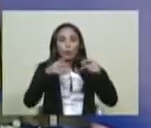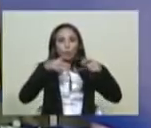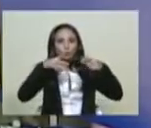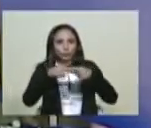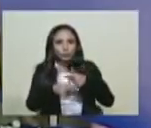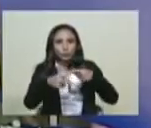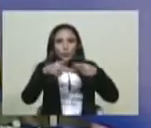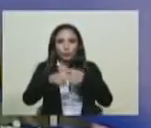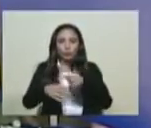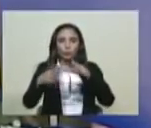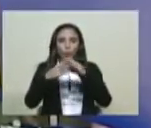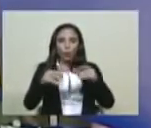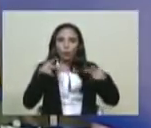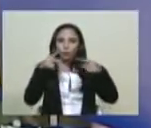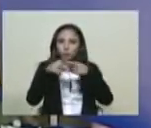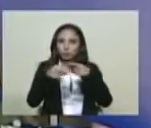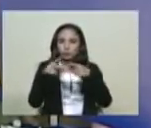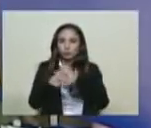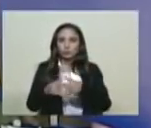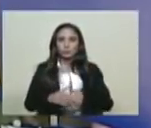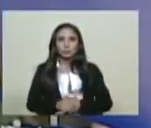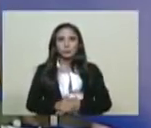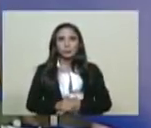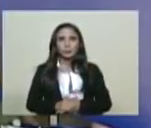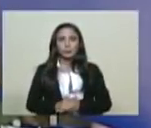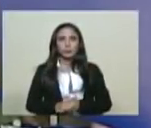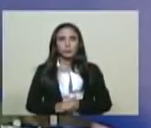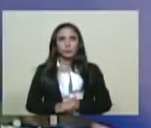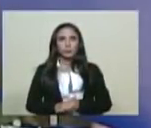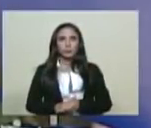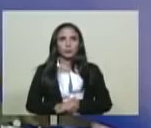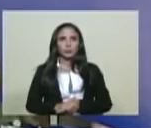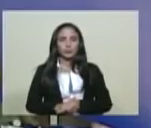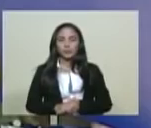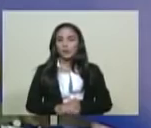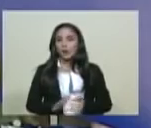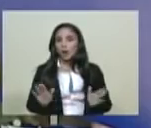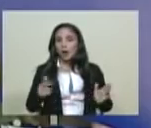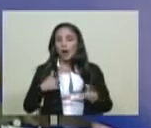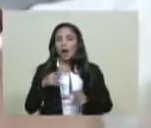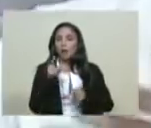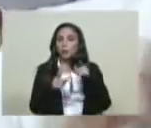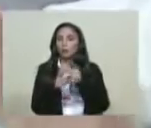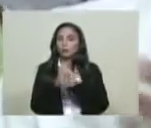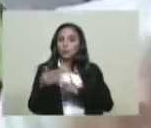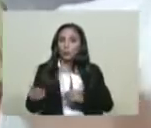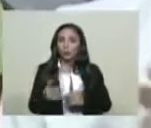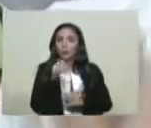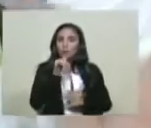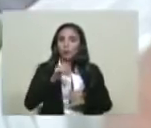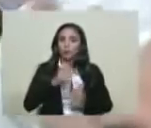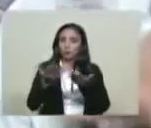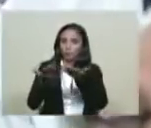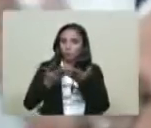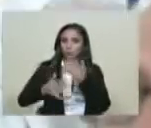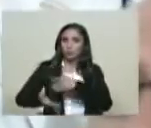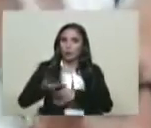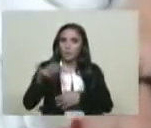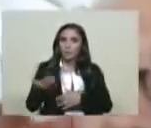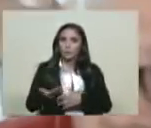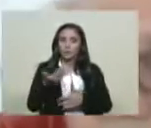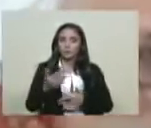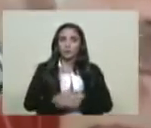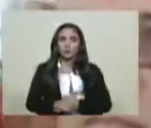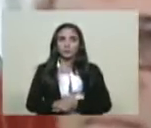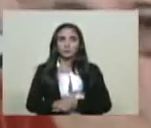obras y, bueno, me van dejando a mí algunos hitos importantes para que no se retarde la entrega